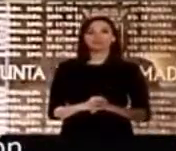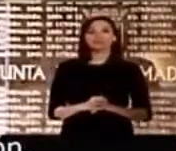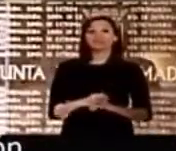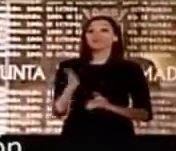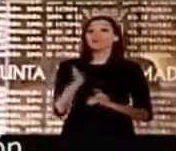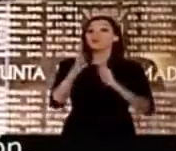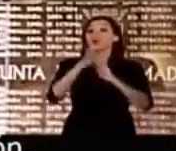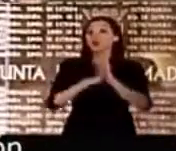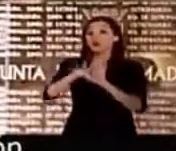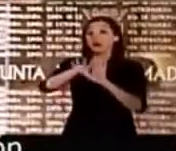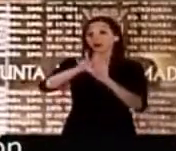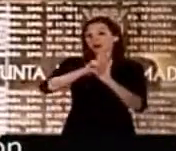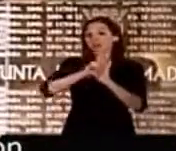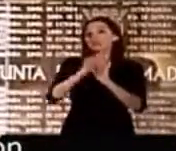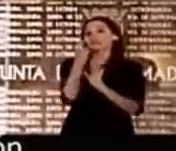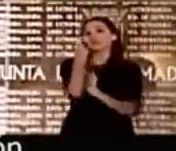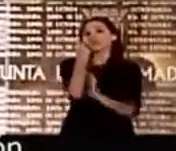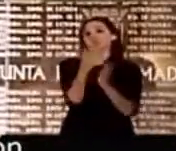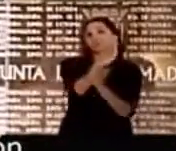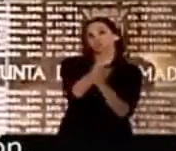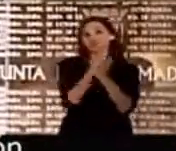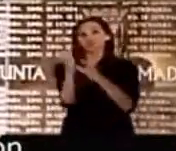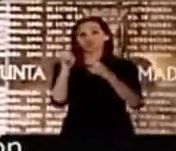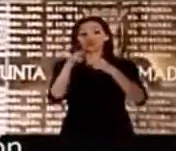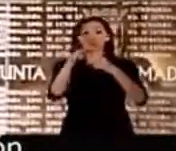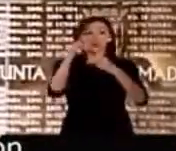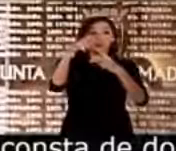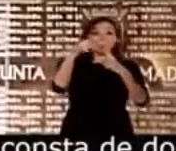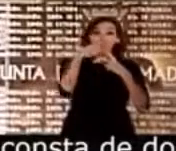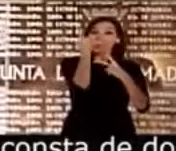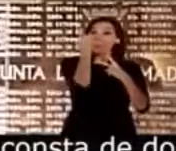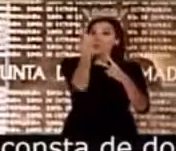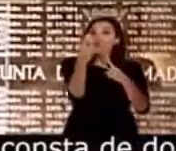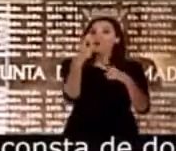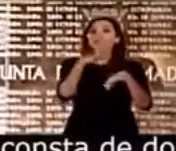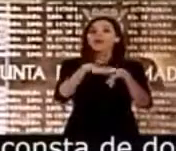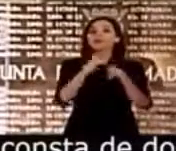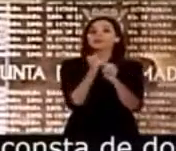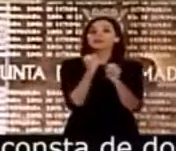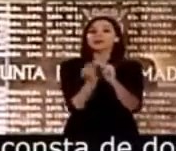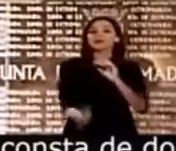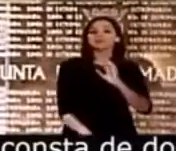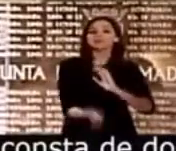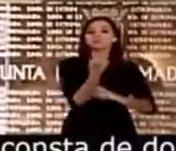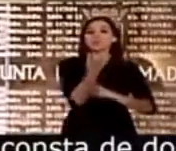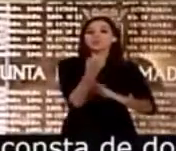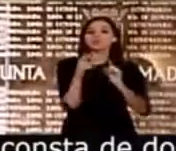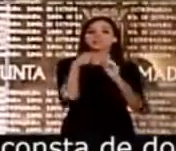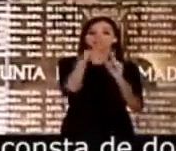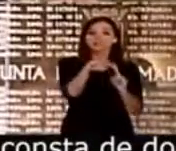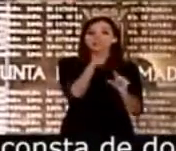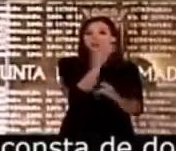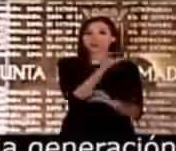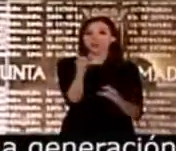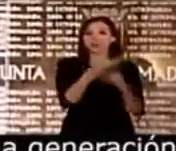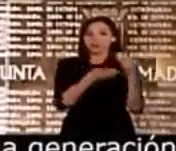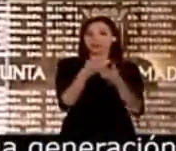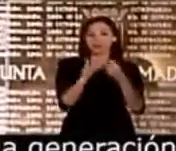programas, aquellos que tienen que ver con la propia generación del empleo de las personas con discapacidad, y un segundo programa que tiene que ver con el